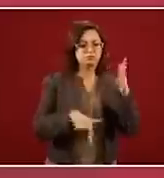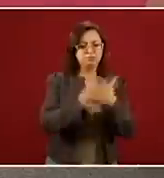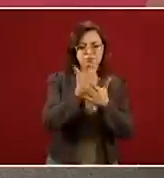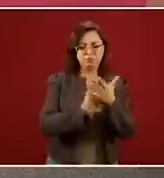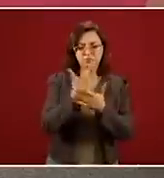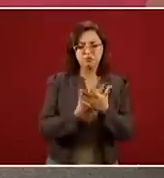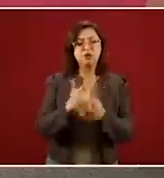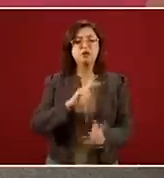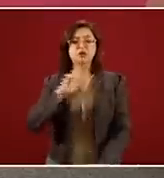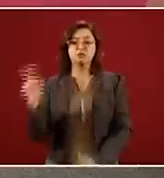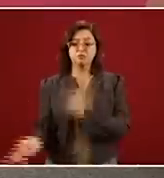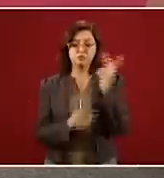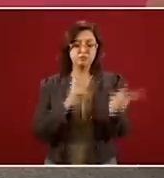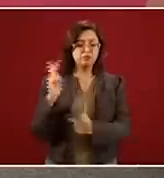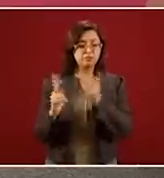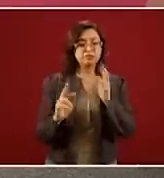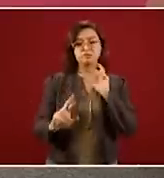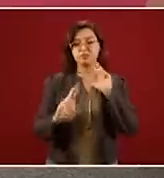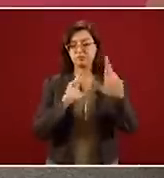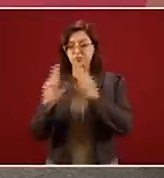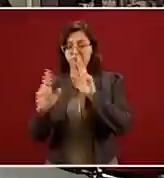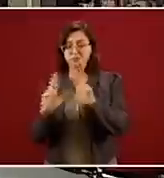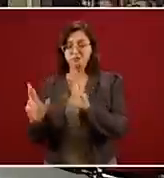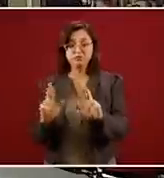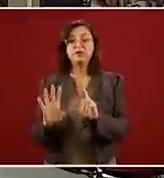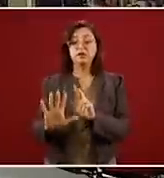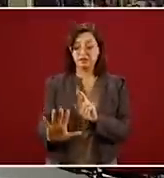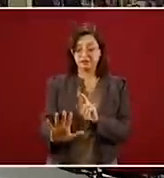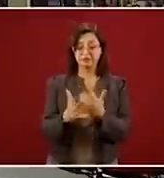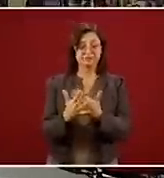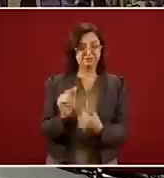Abrimos para preguntas y respuestas, todavía no.